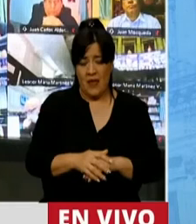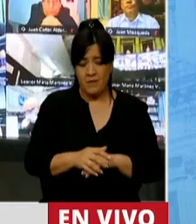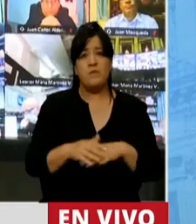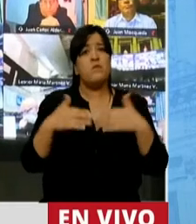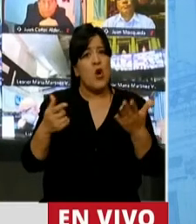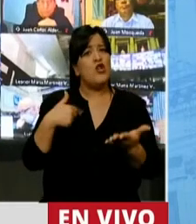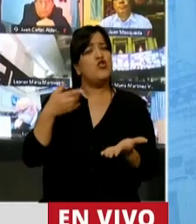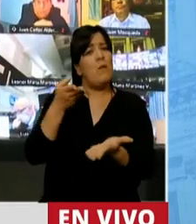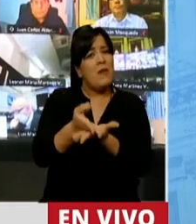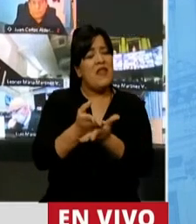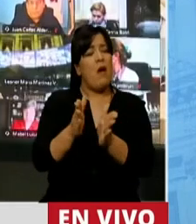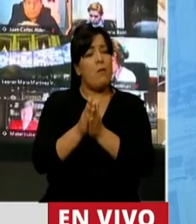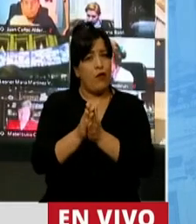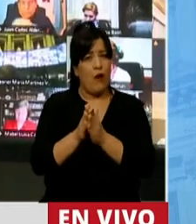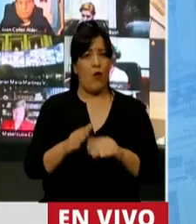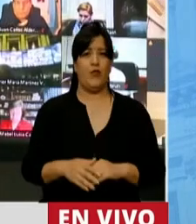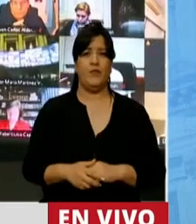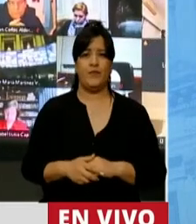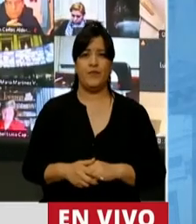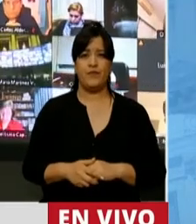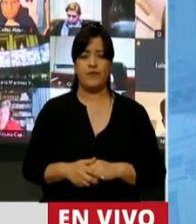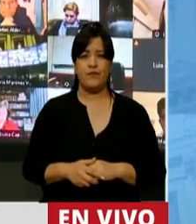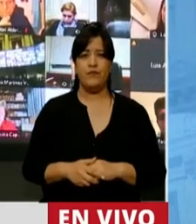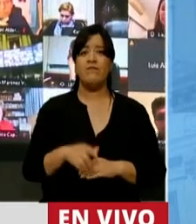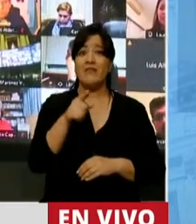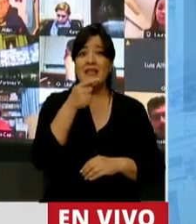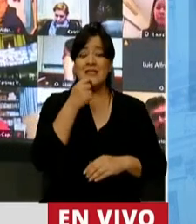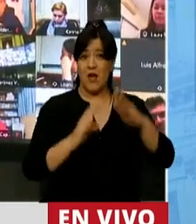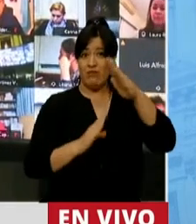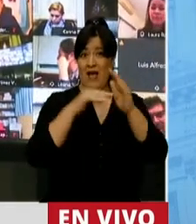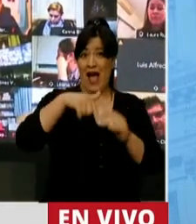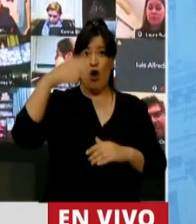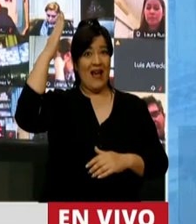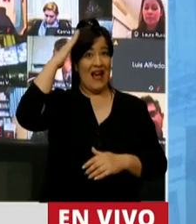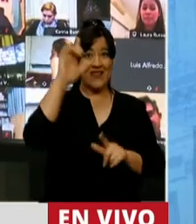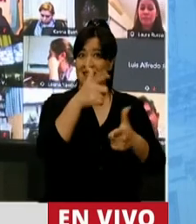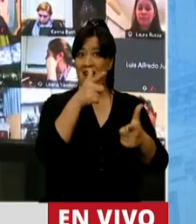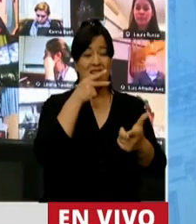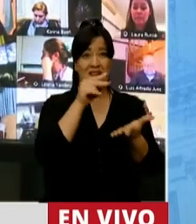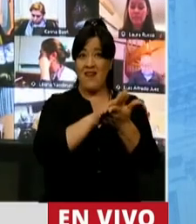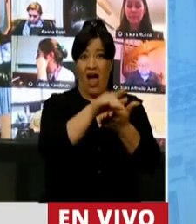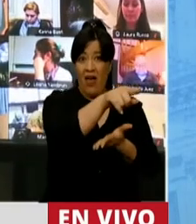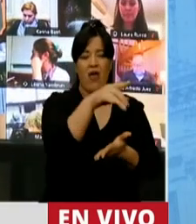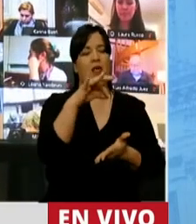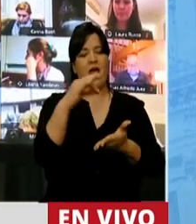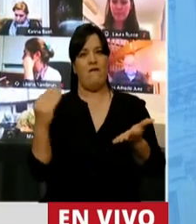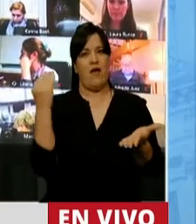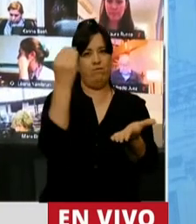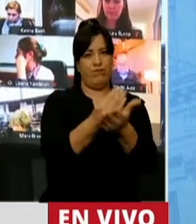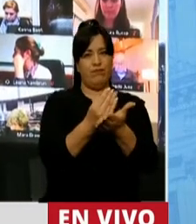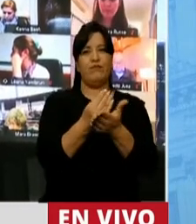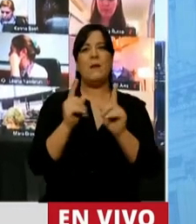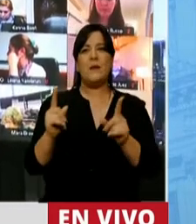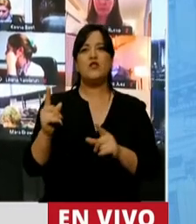Le pedimos, por favor, que esta vacante sea recuperada, nombrado el